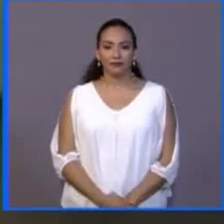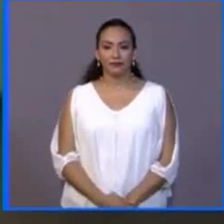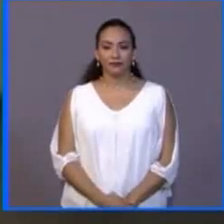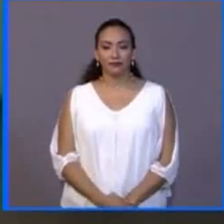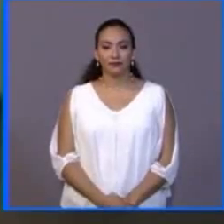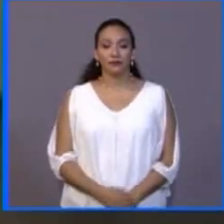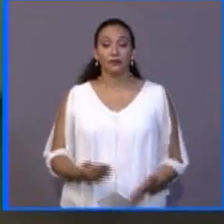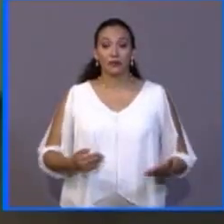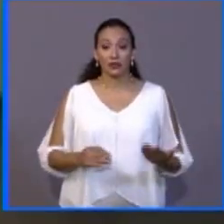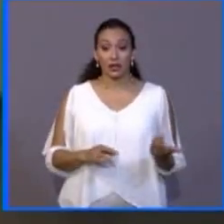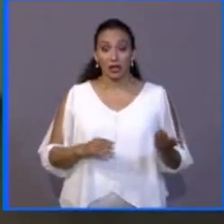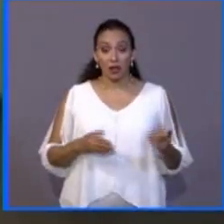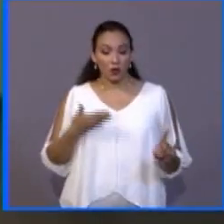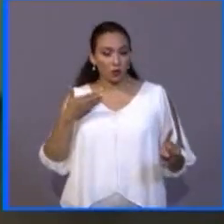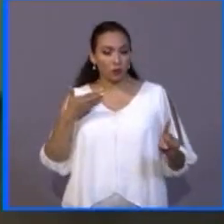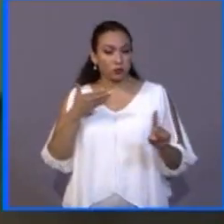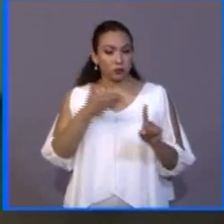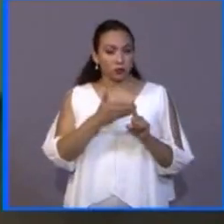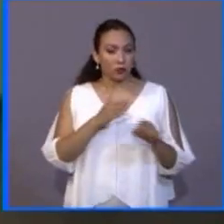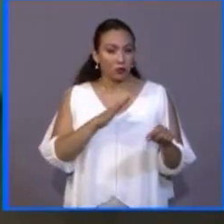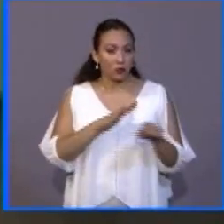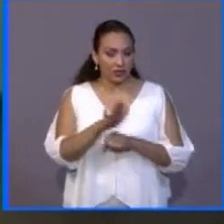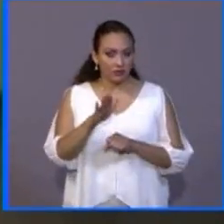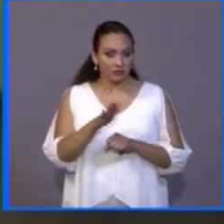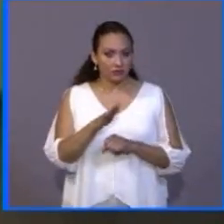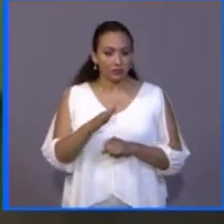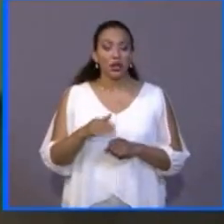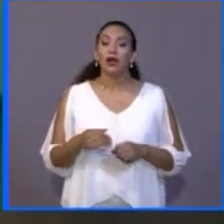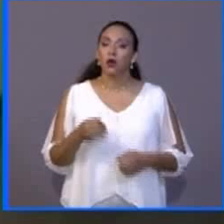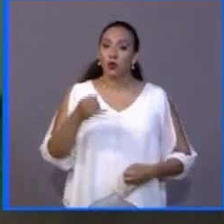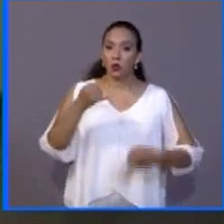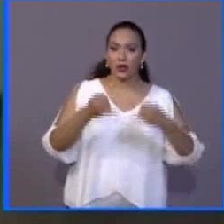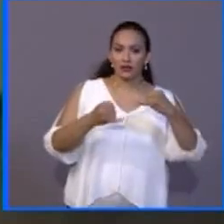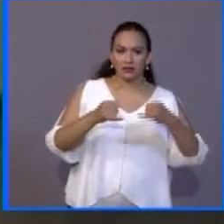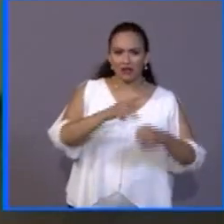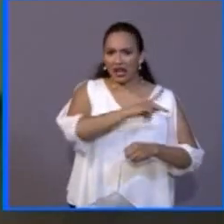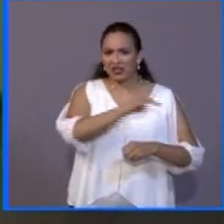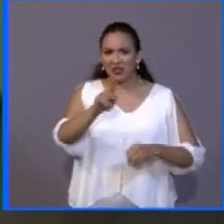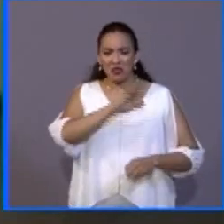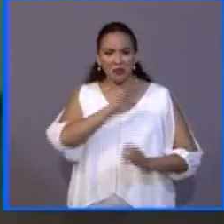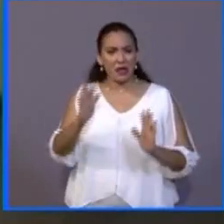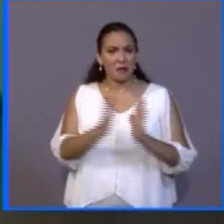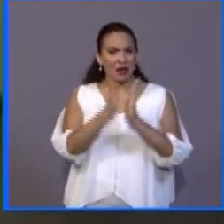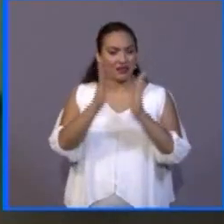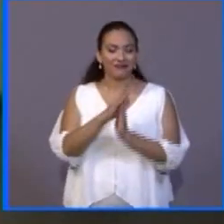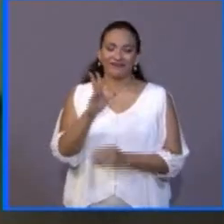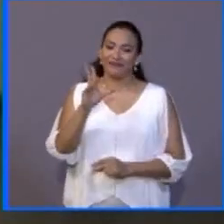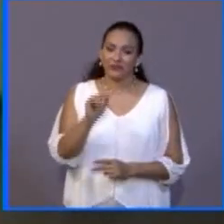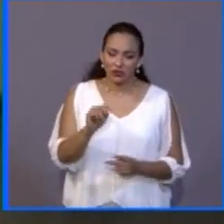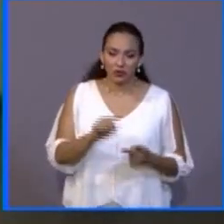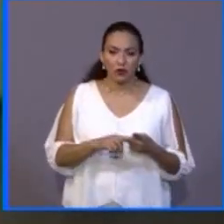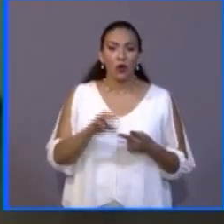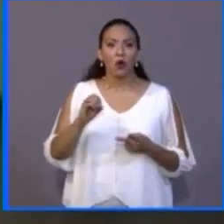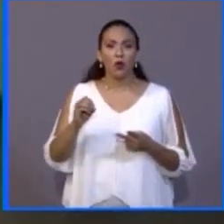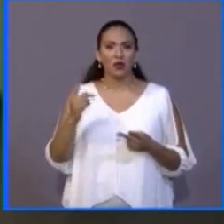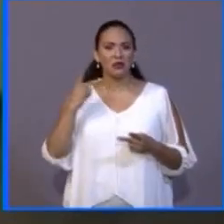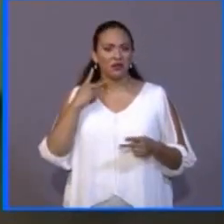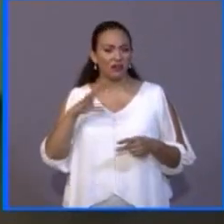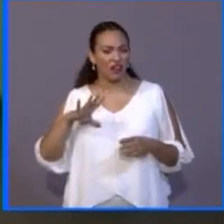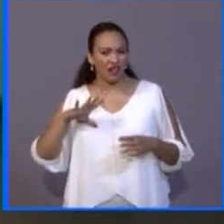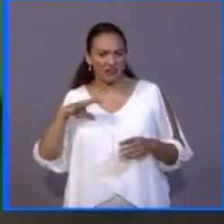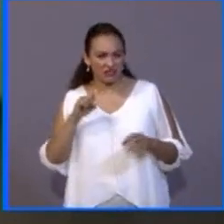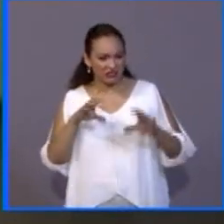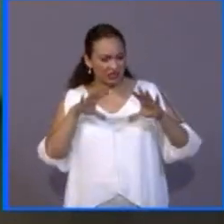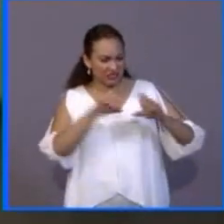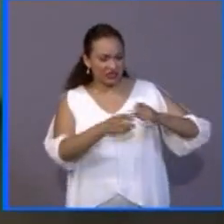La función judicial no es para todos, ni puede ser motivo de ambiciones desmedidas